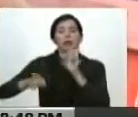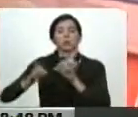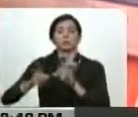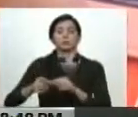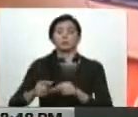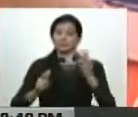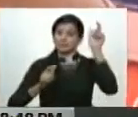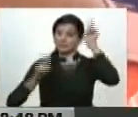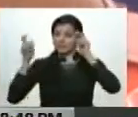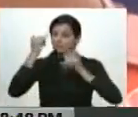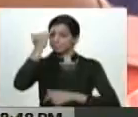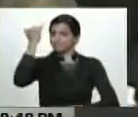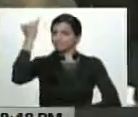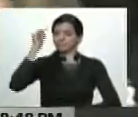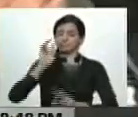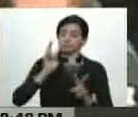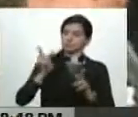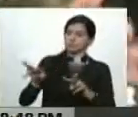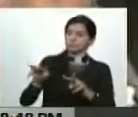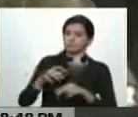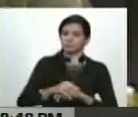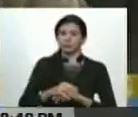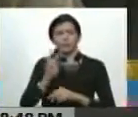comandante eterno Hugo Chávez. Vi